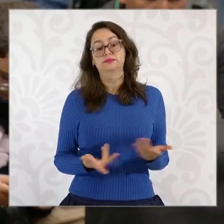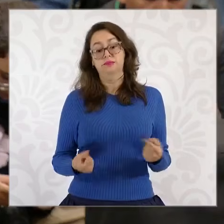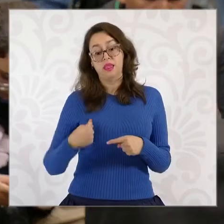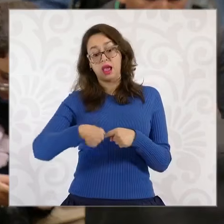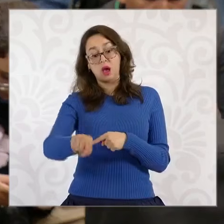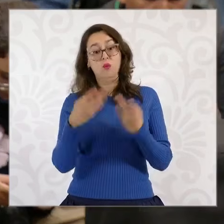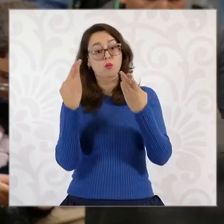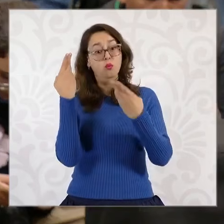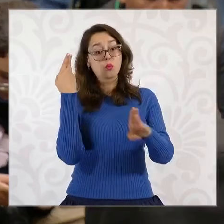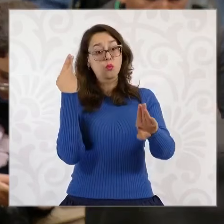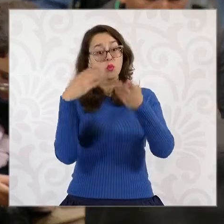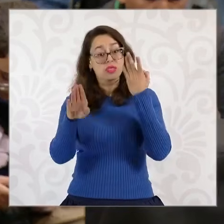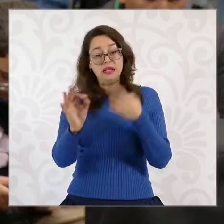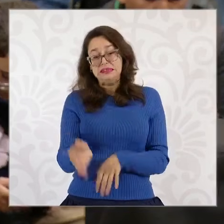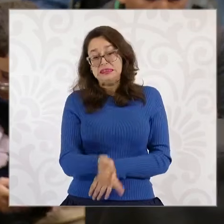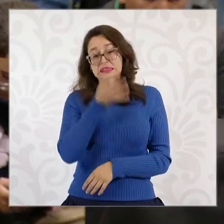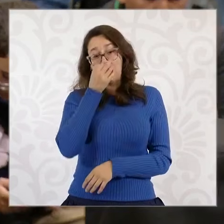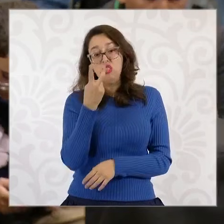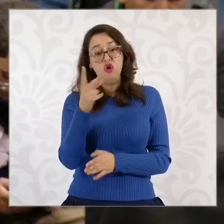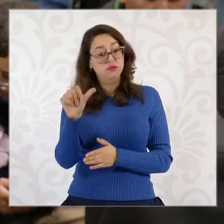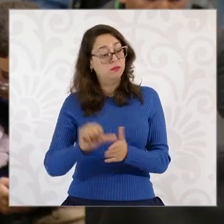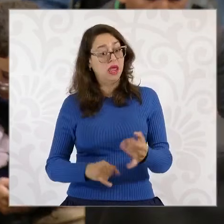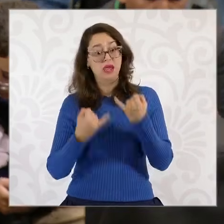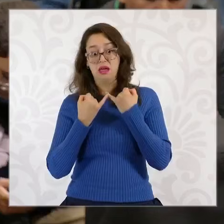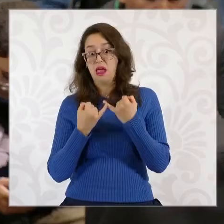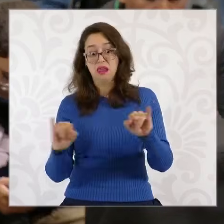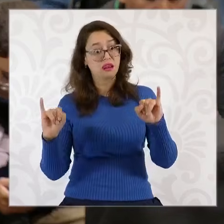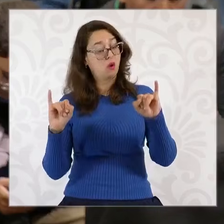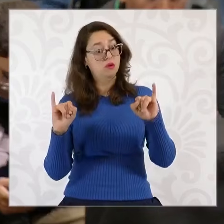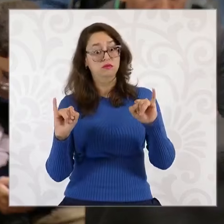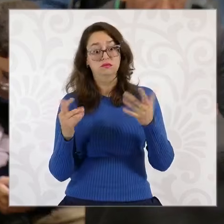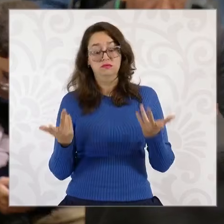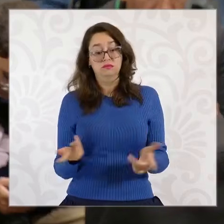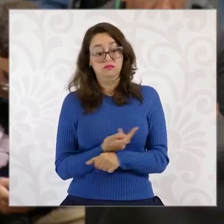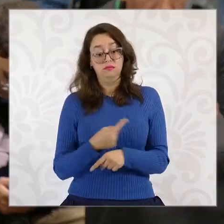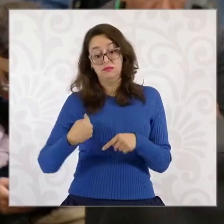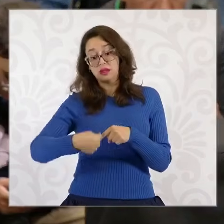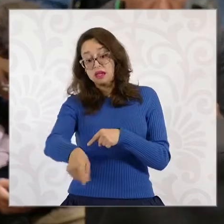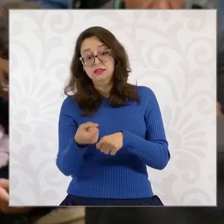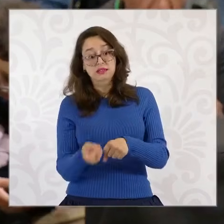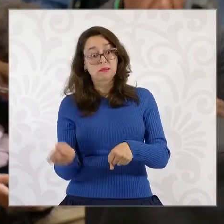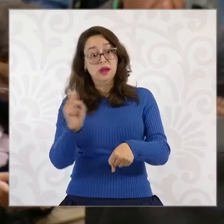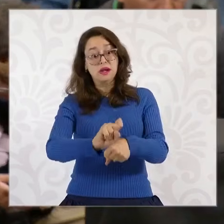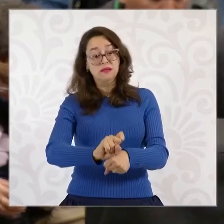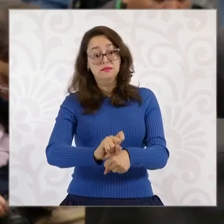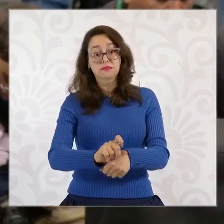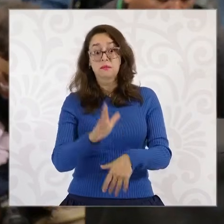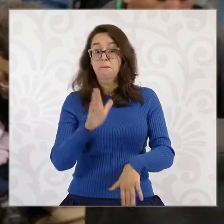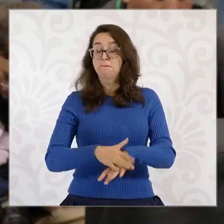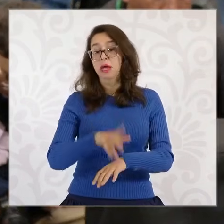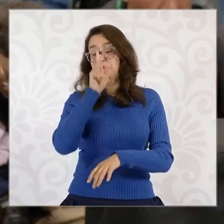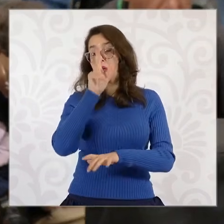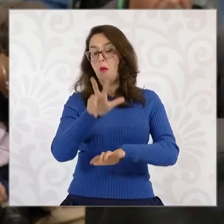Mundial y todo indica que en las próximas semanas se estarán recrudeciendo